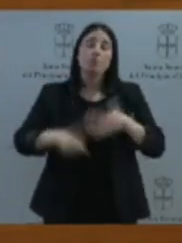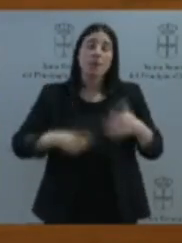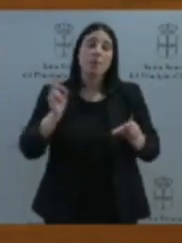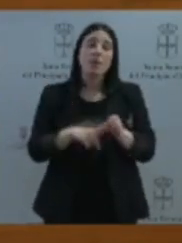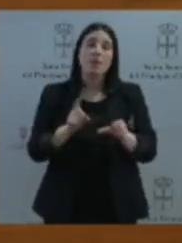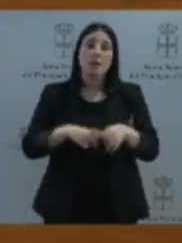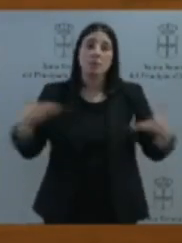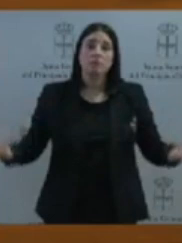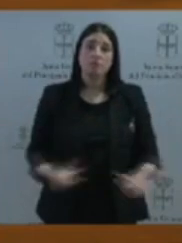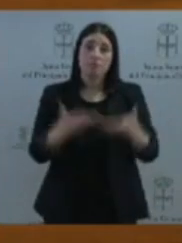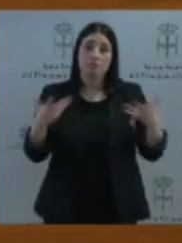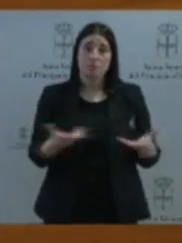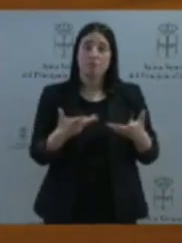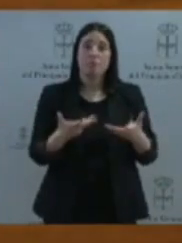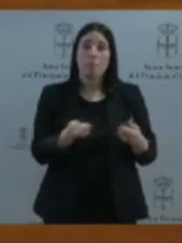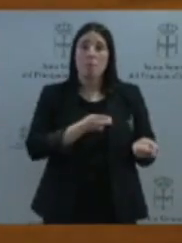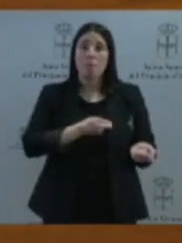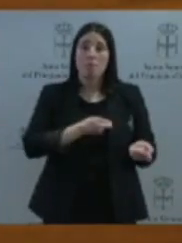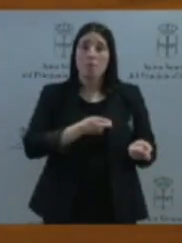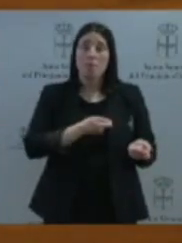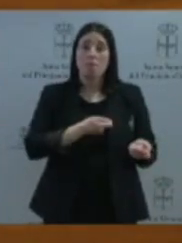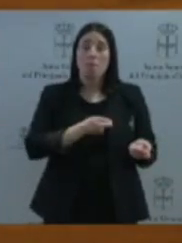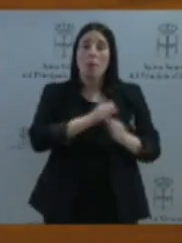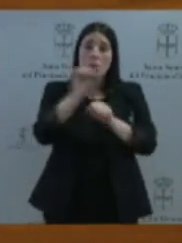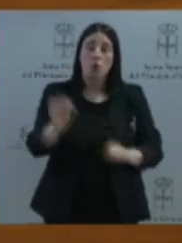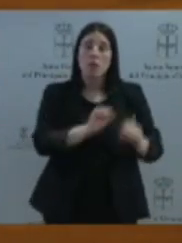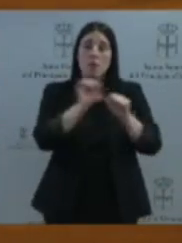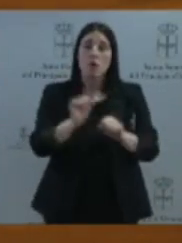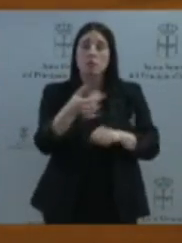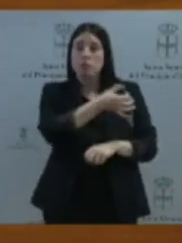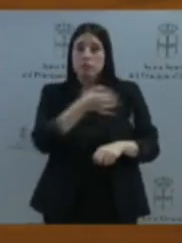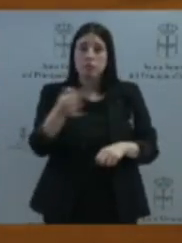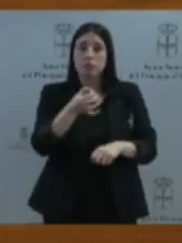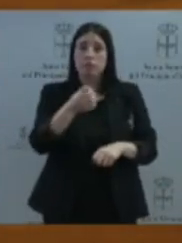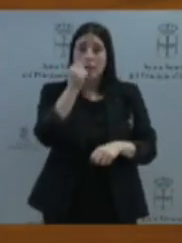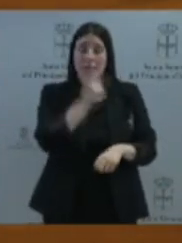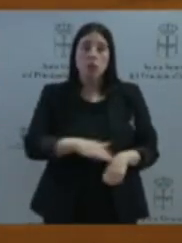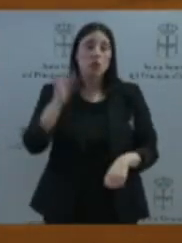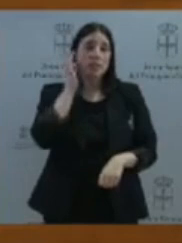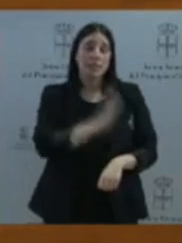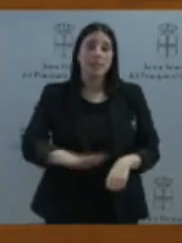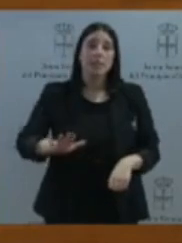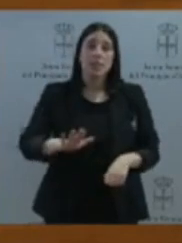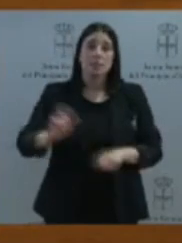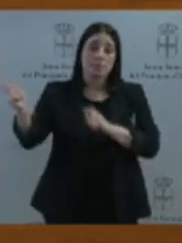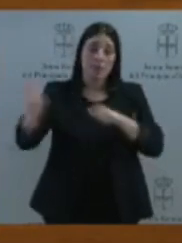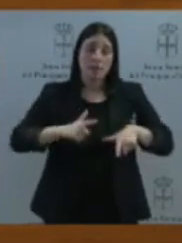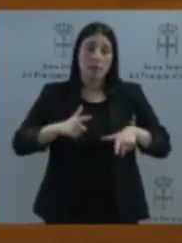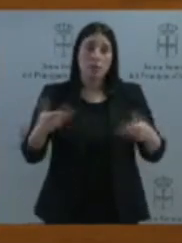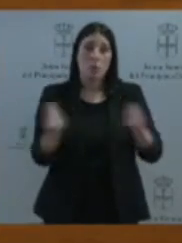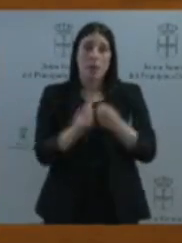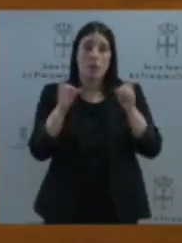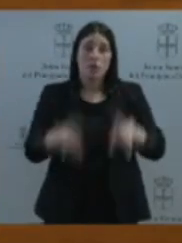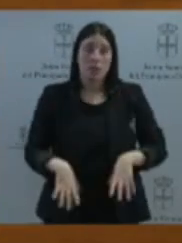protección adecuada de todos los niños y niñas migrantes no acompañados, desarrollo de un plan específico contra el racismo y la